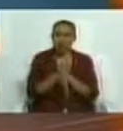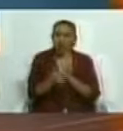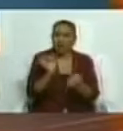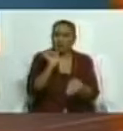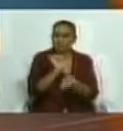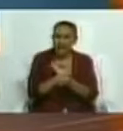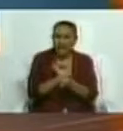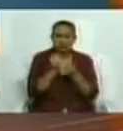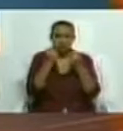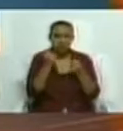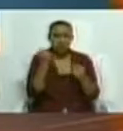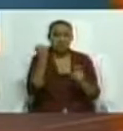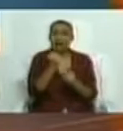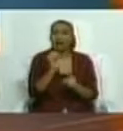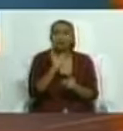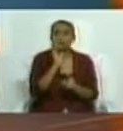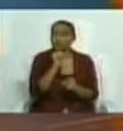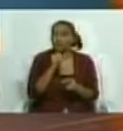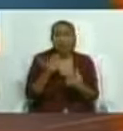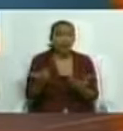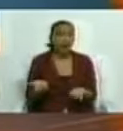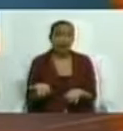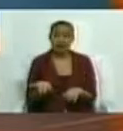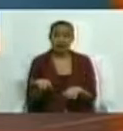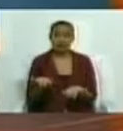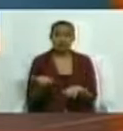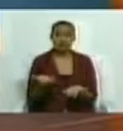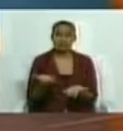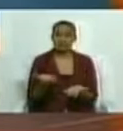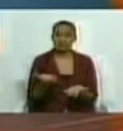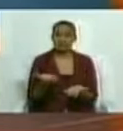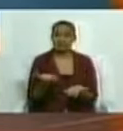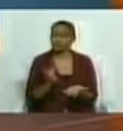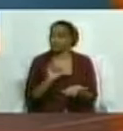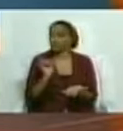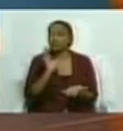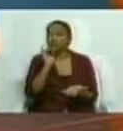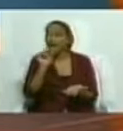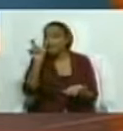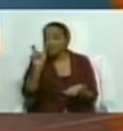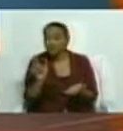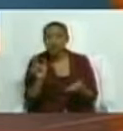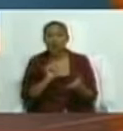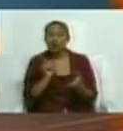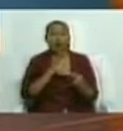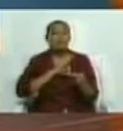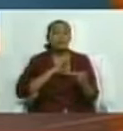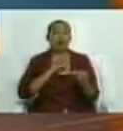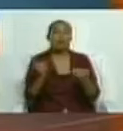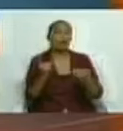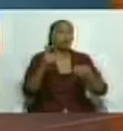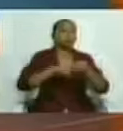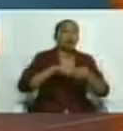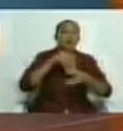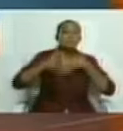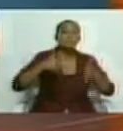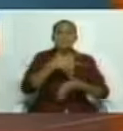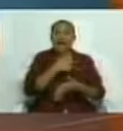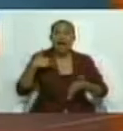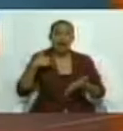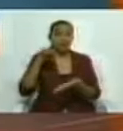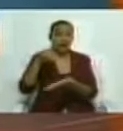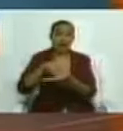del tren de aragua sin siquiera pertenecer o estar con órdenes de captura desde Venezuela